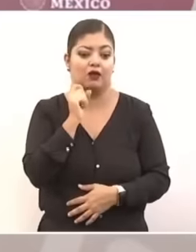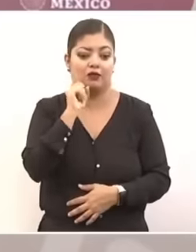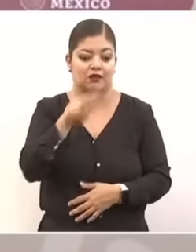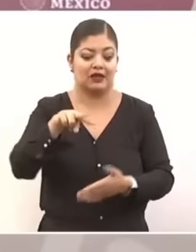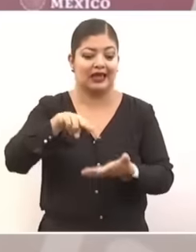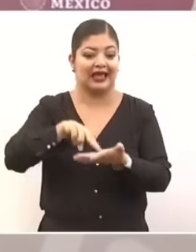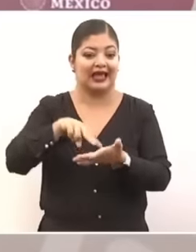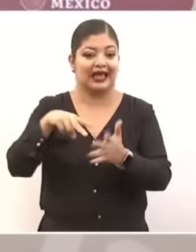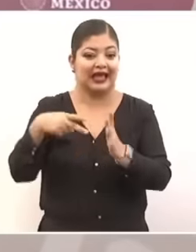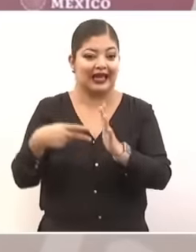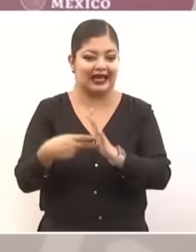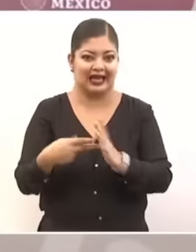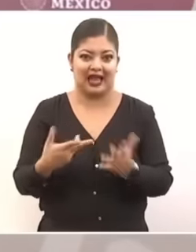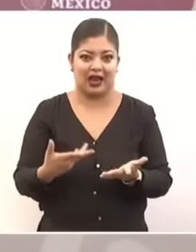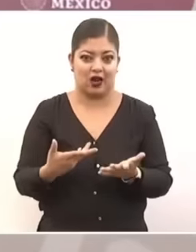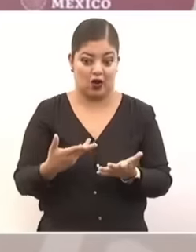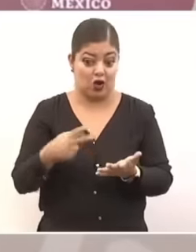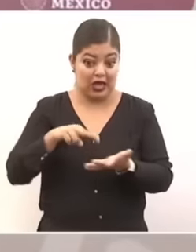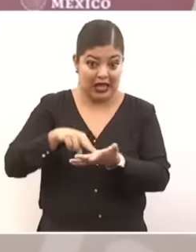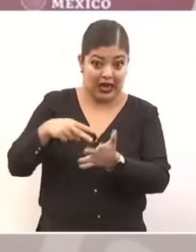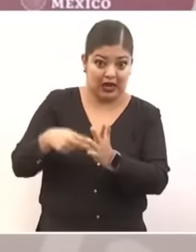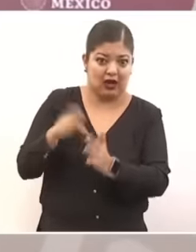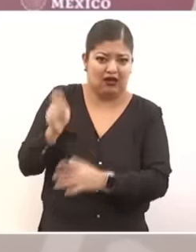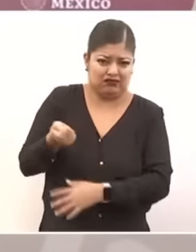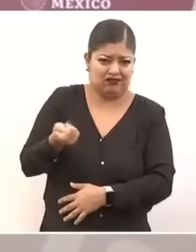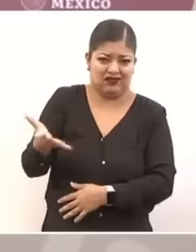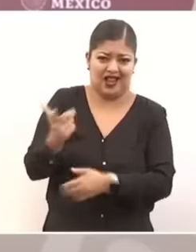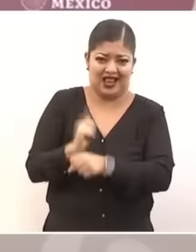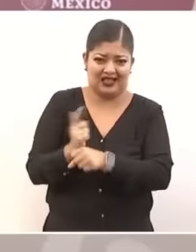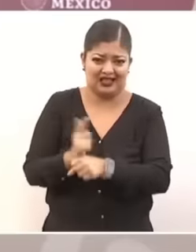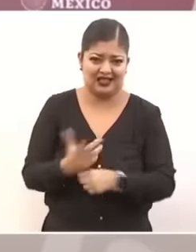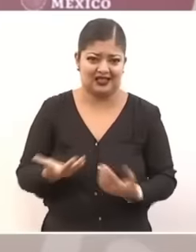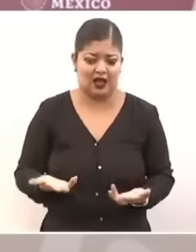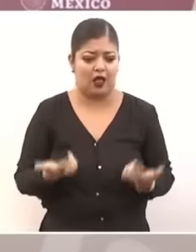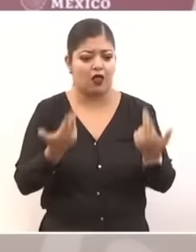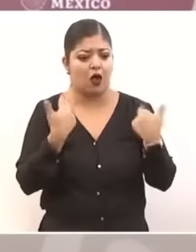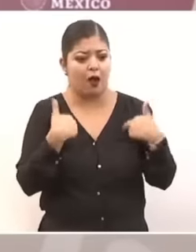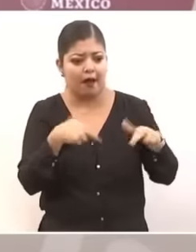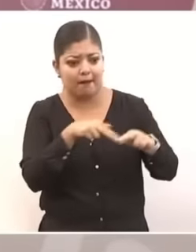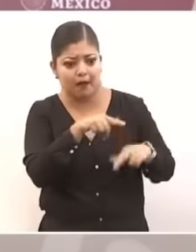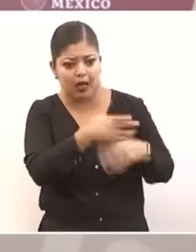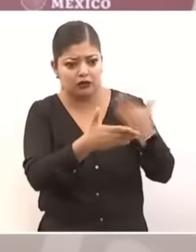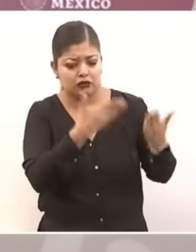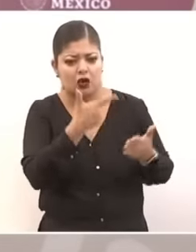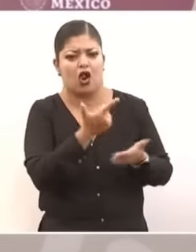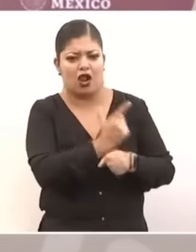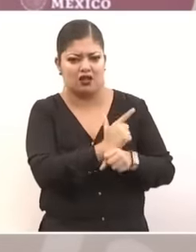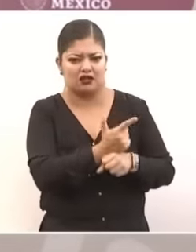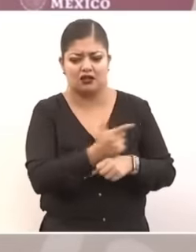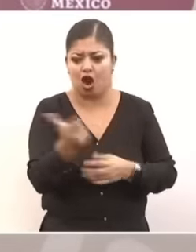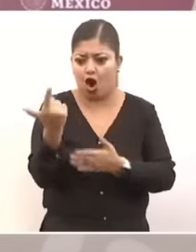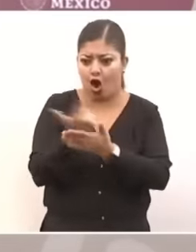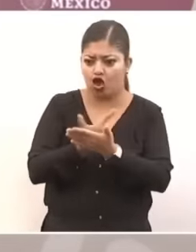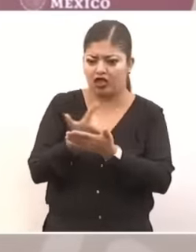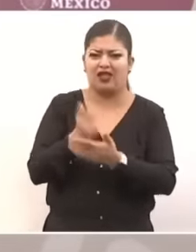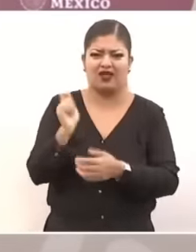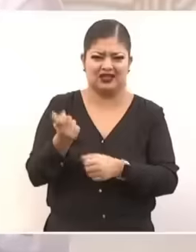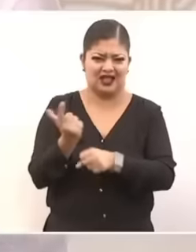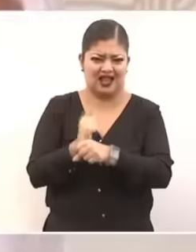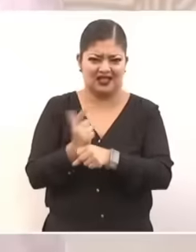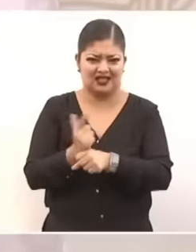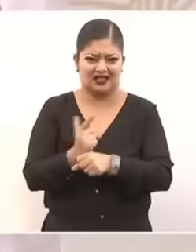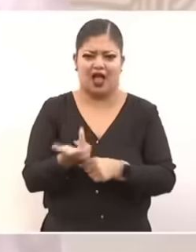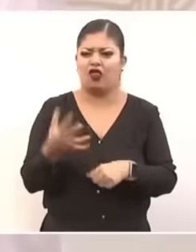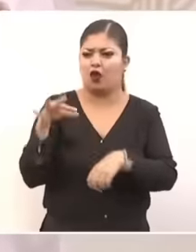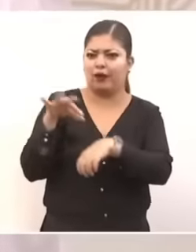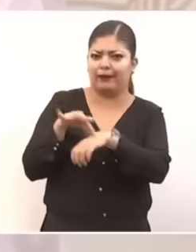ingeniero es licenciado, el maestro es licenciado, el contador es licenciado, el médico